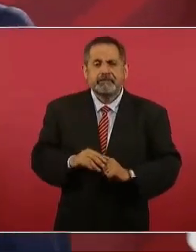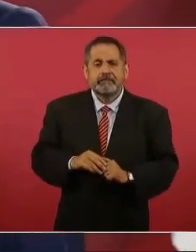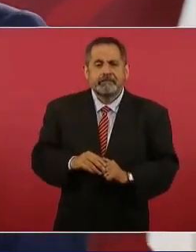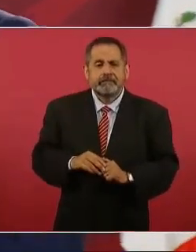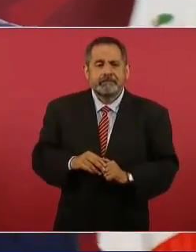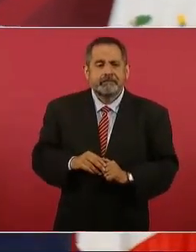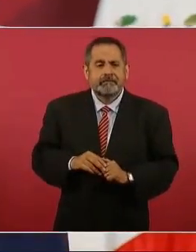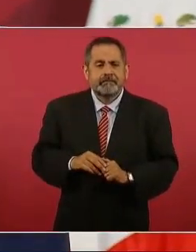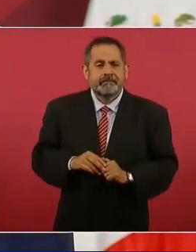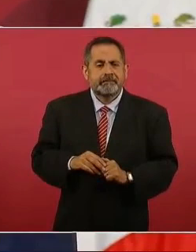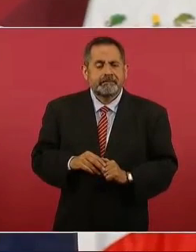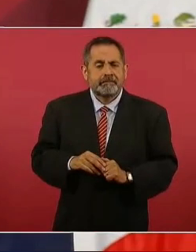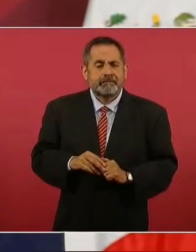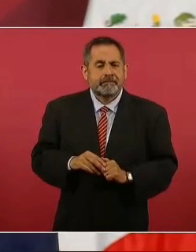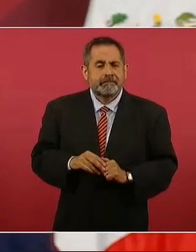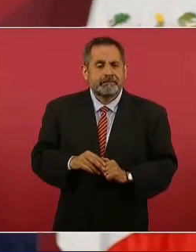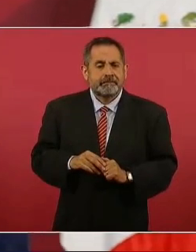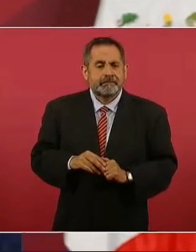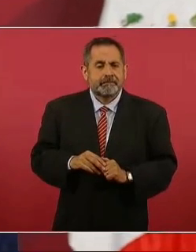los